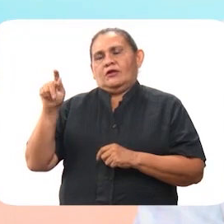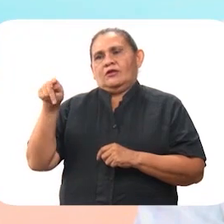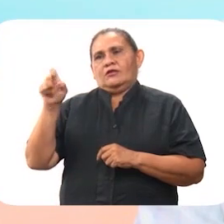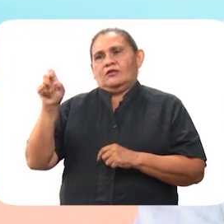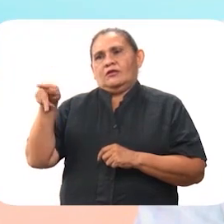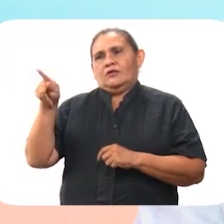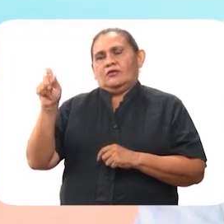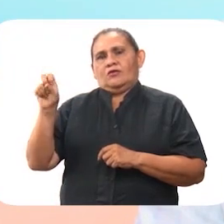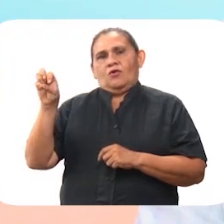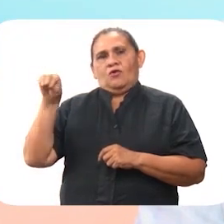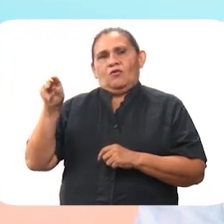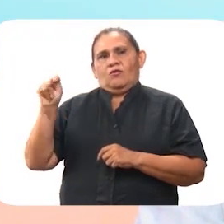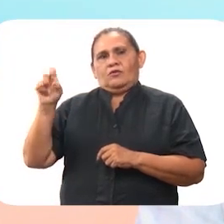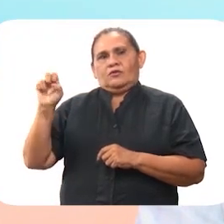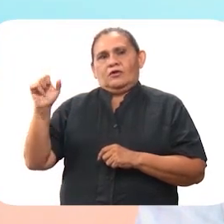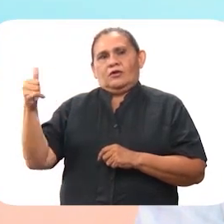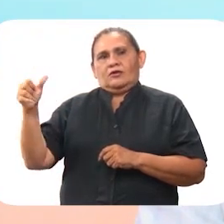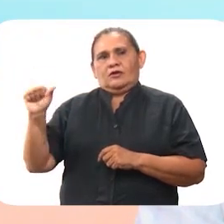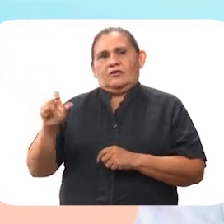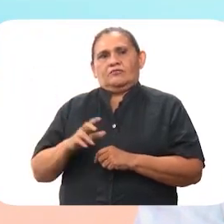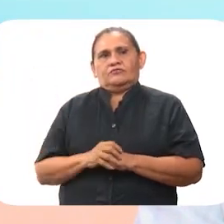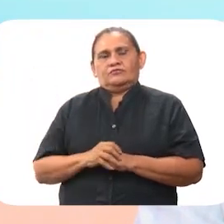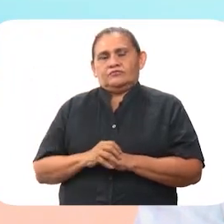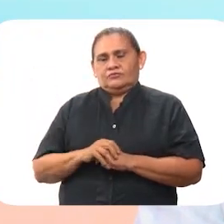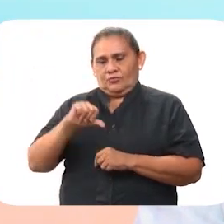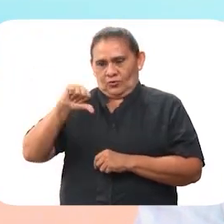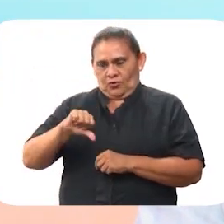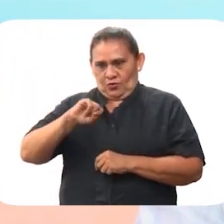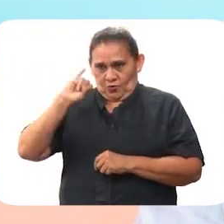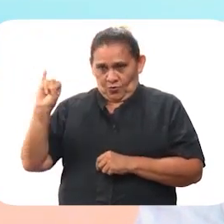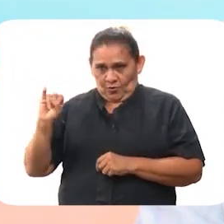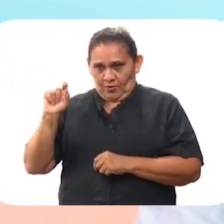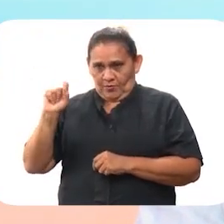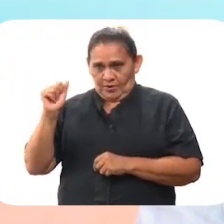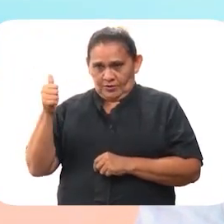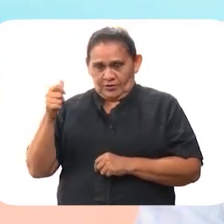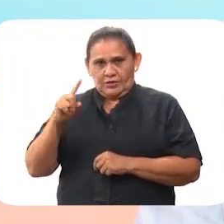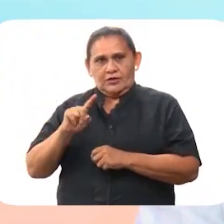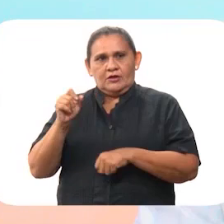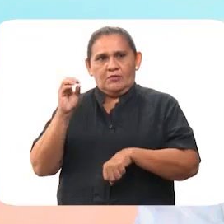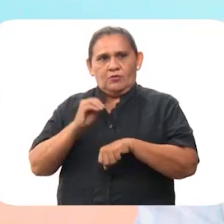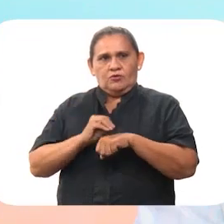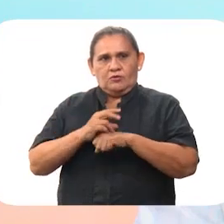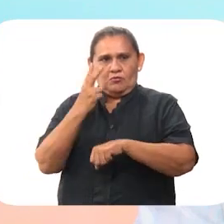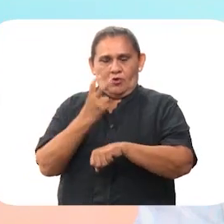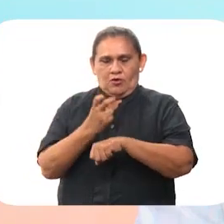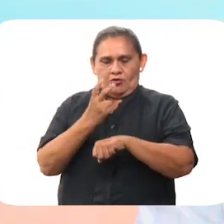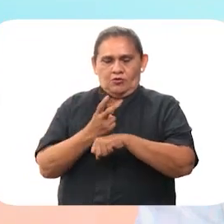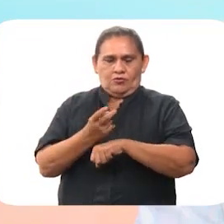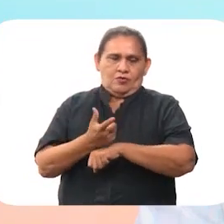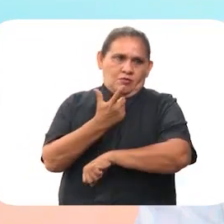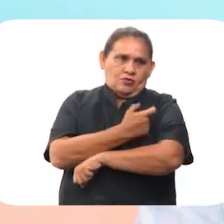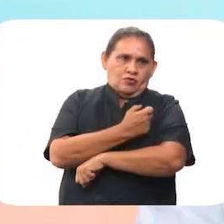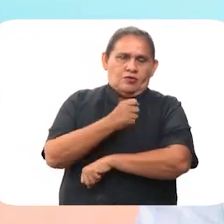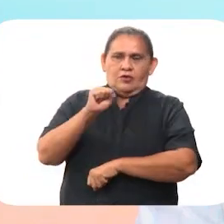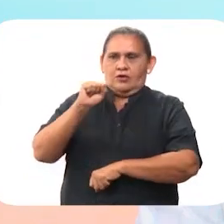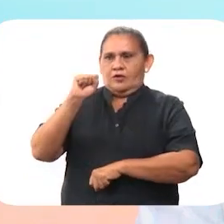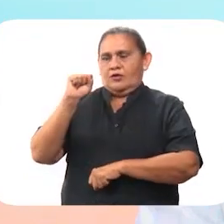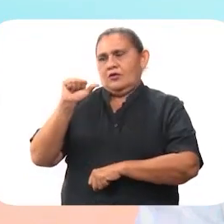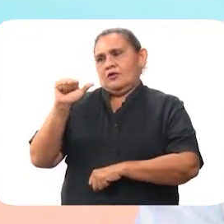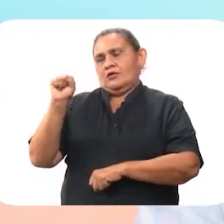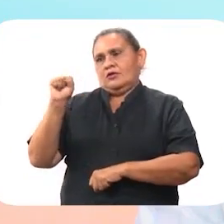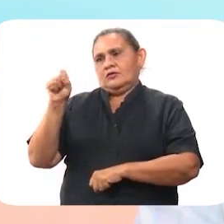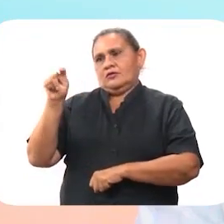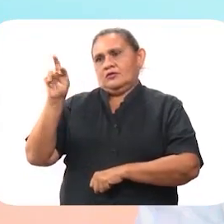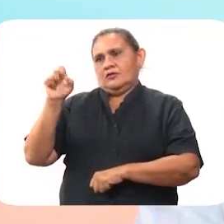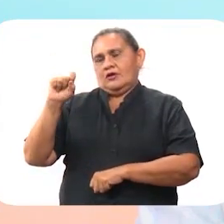quinchil. Ichimila, chochola, copoma, mama, maní, cantunil, mayapan, sotuta, mushupipetel, mococha. Y este el sábado, el viernes